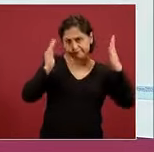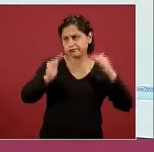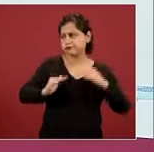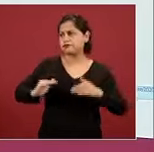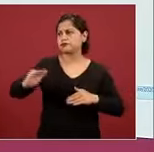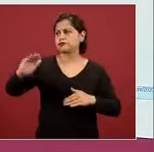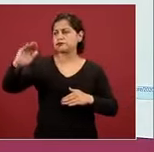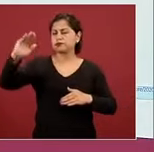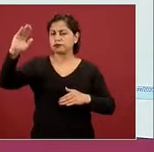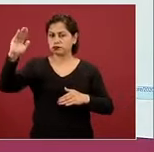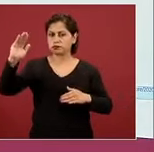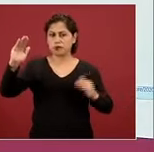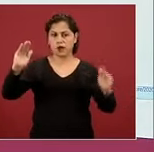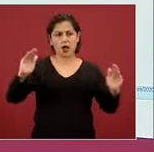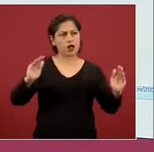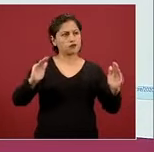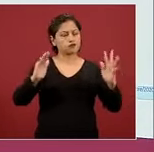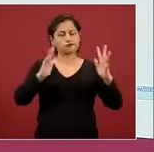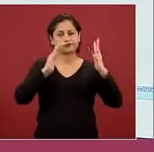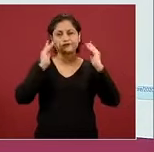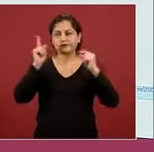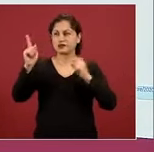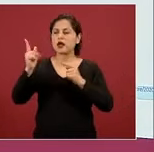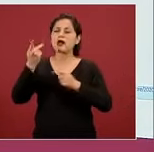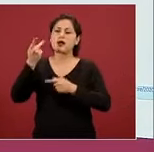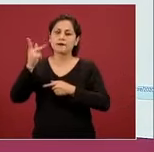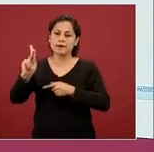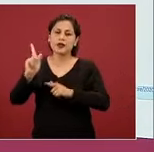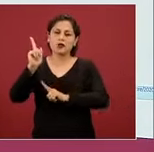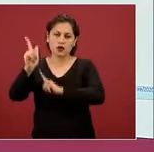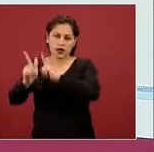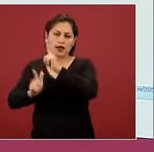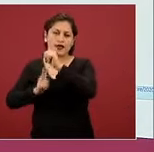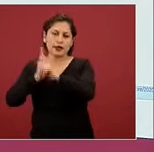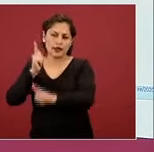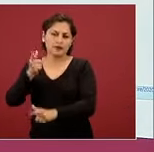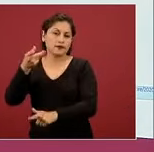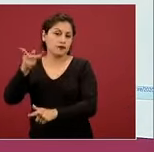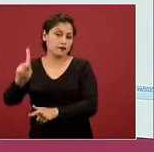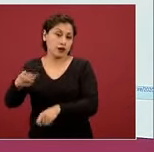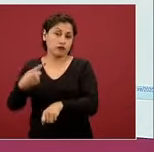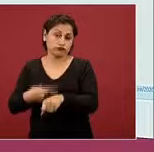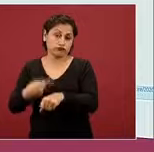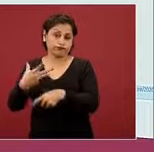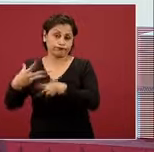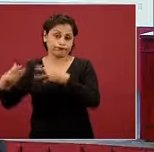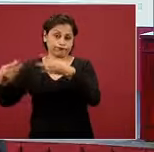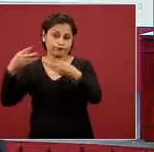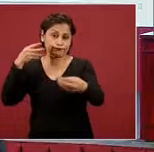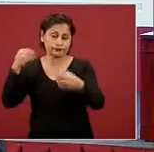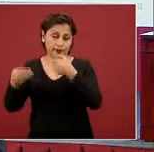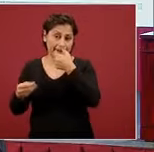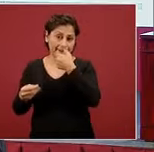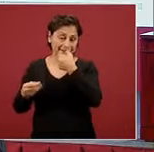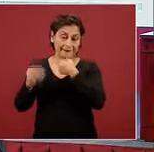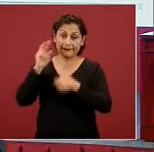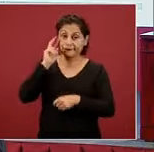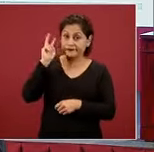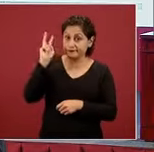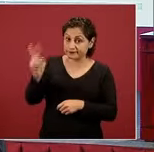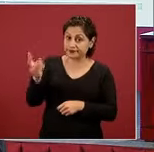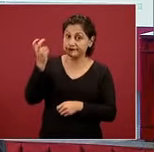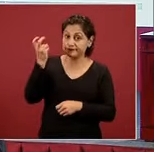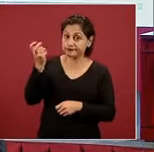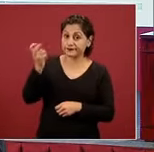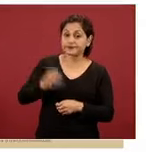esto, pero aún así es una transmisión de considerable velocidad. Y en este momento noten ustedes que tiene